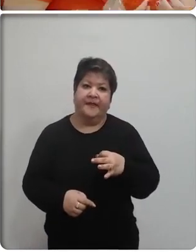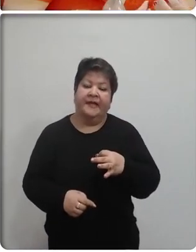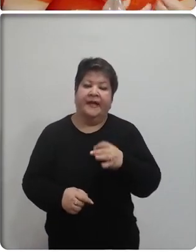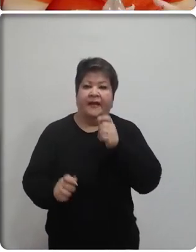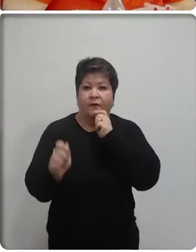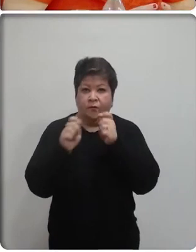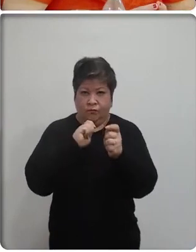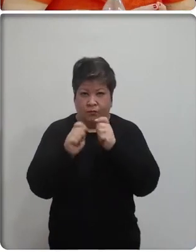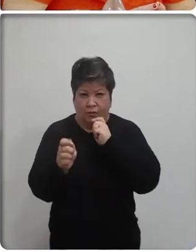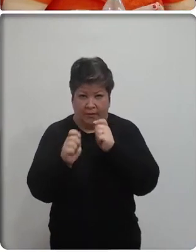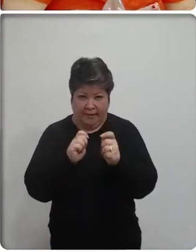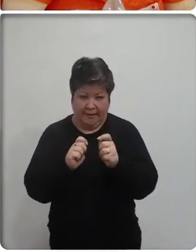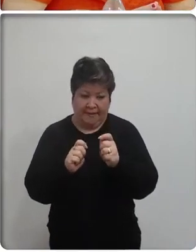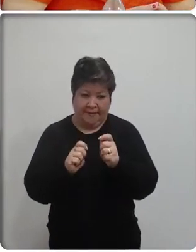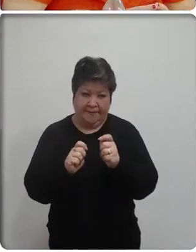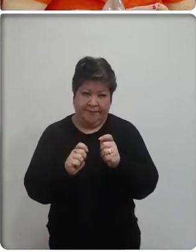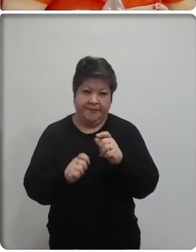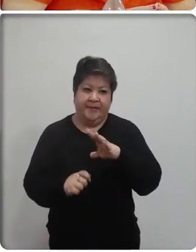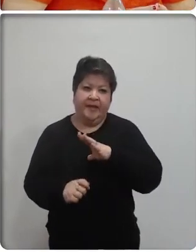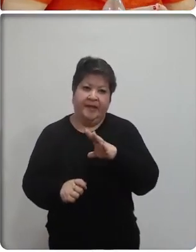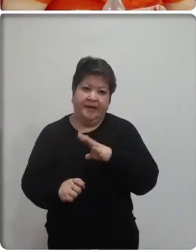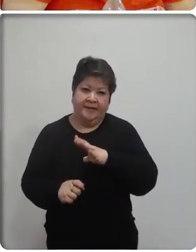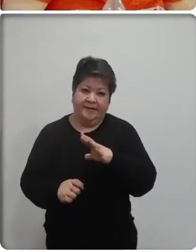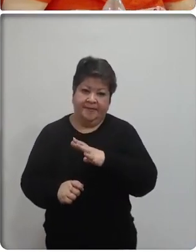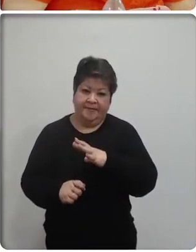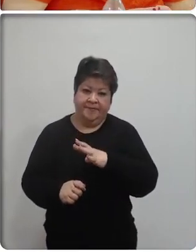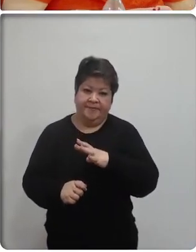consultoría IEX tiene